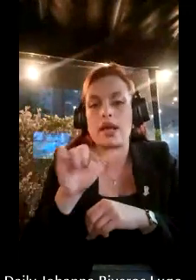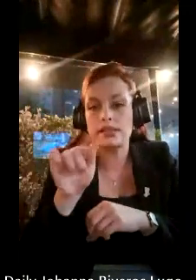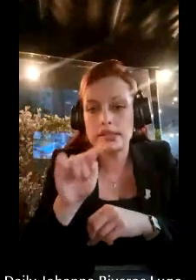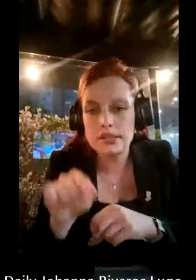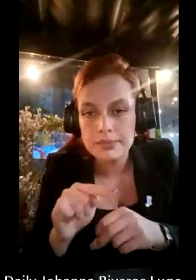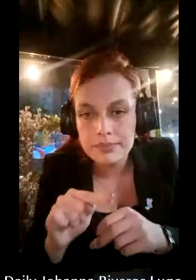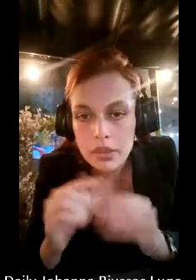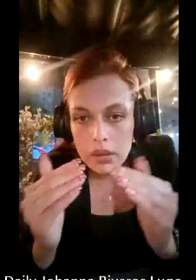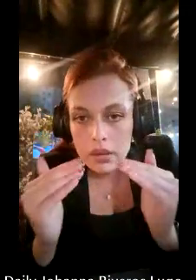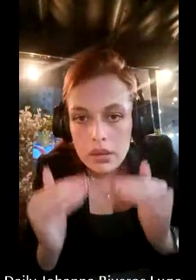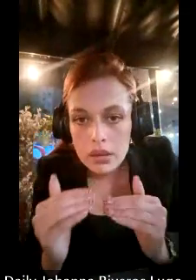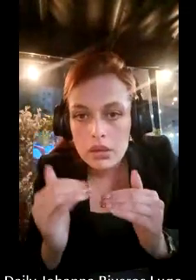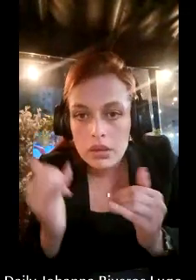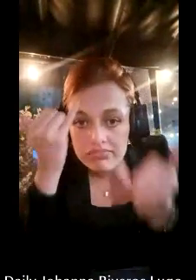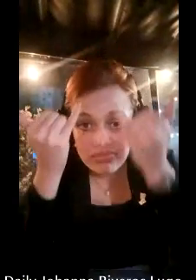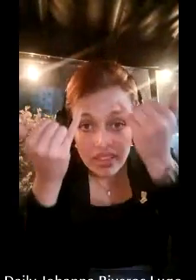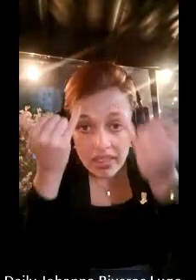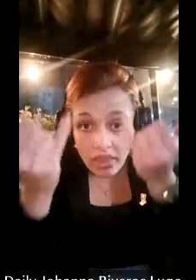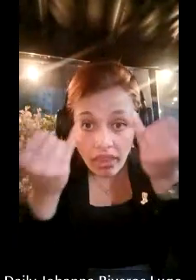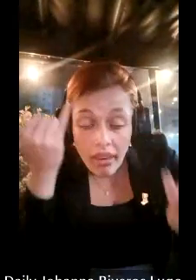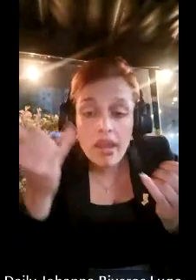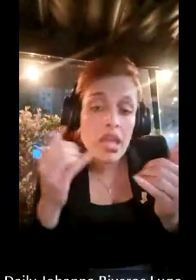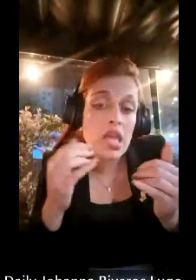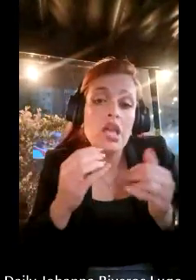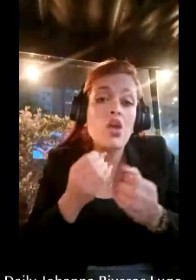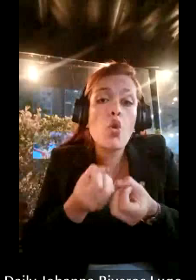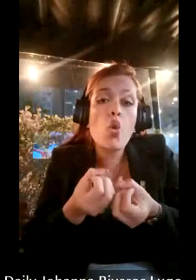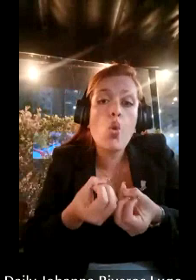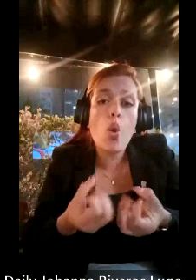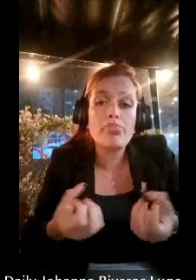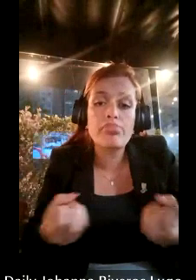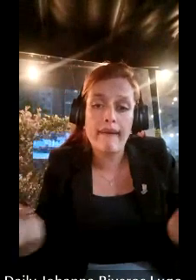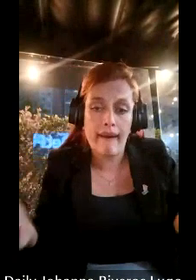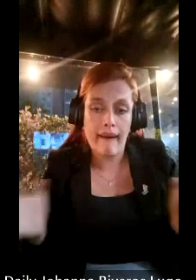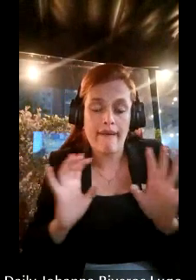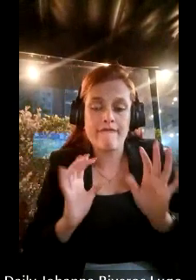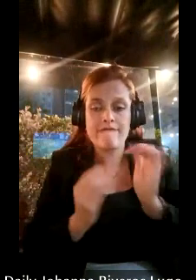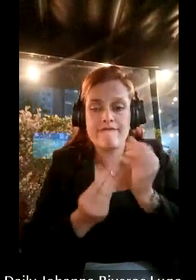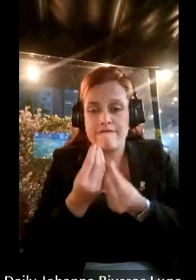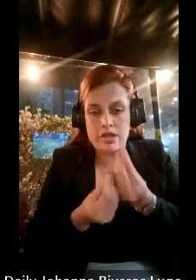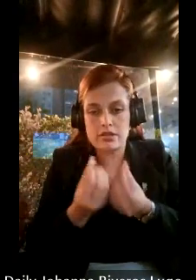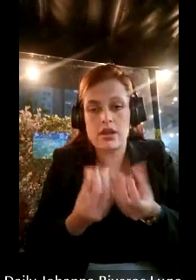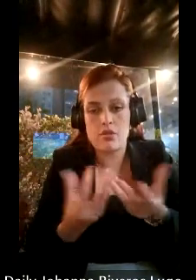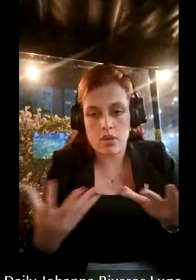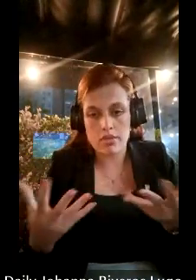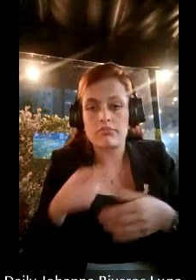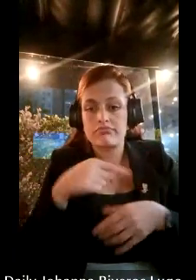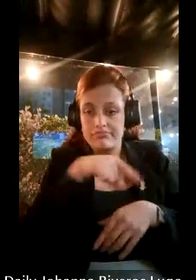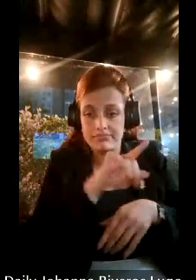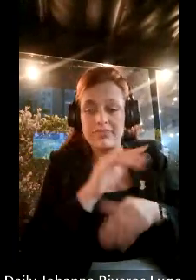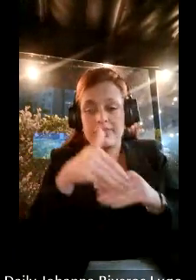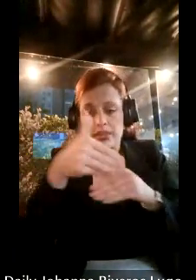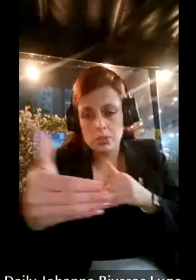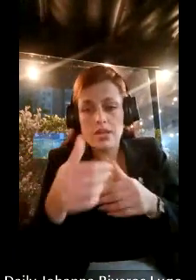la física cuántica. Ya más adelante vamos a definir cada una de